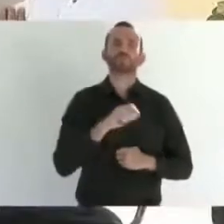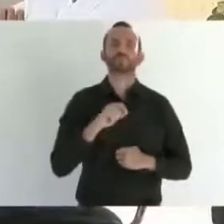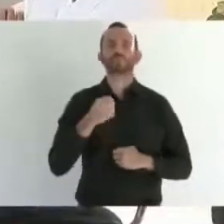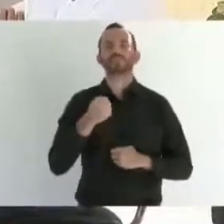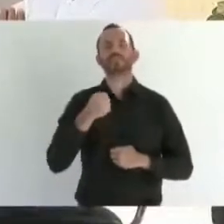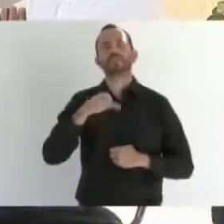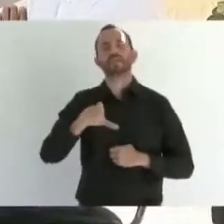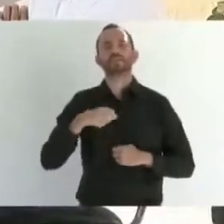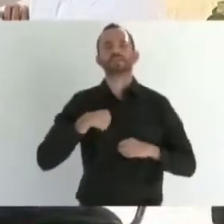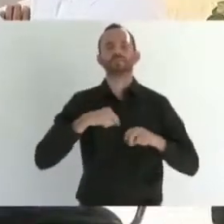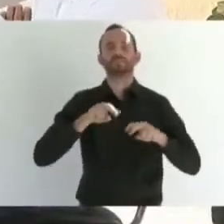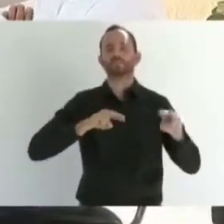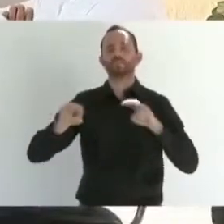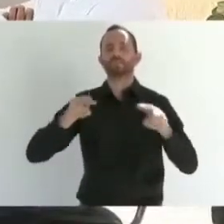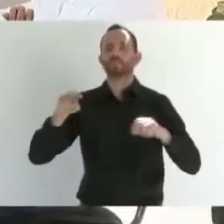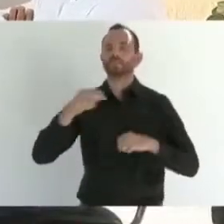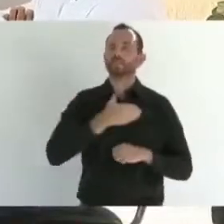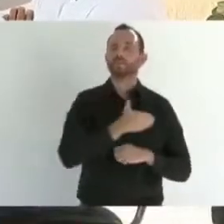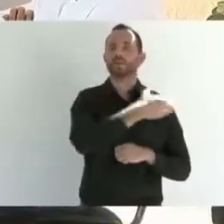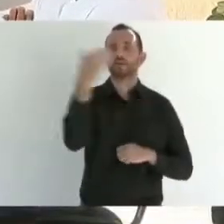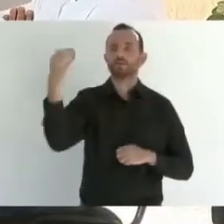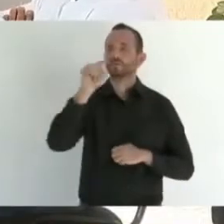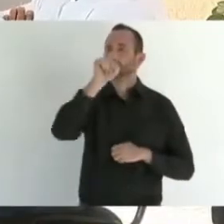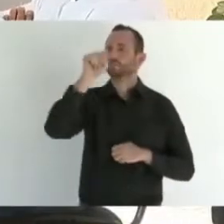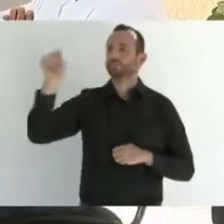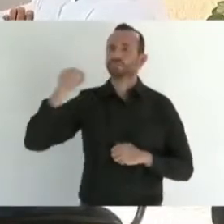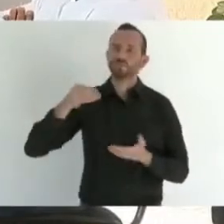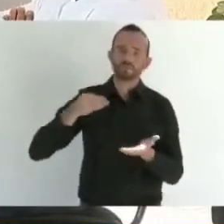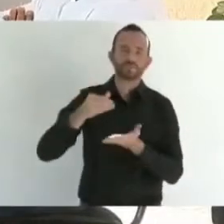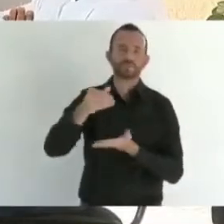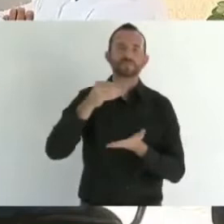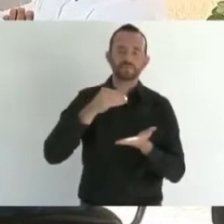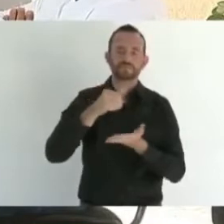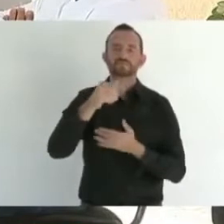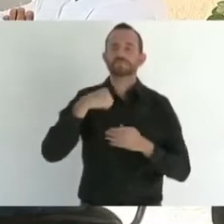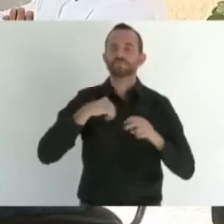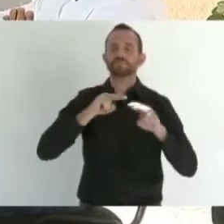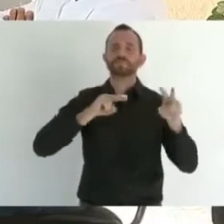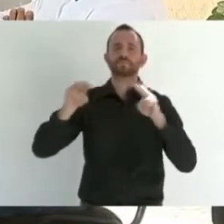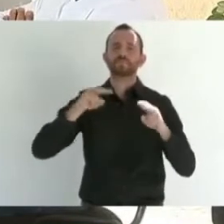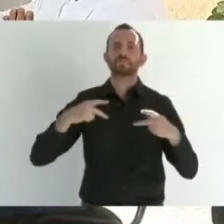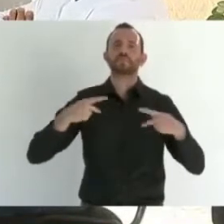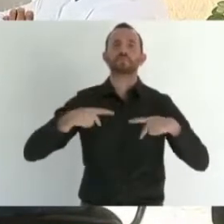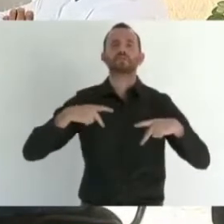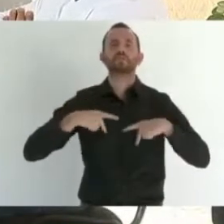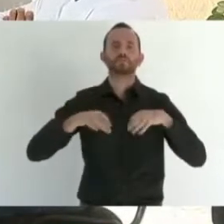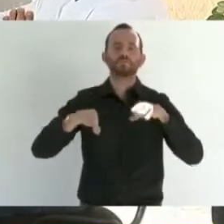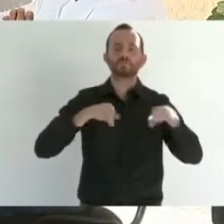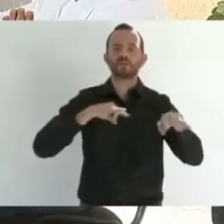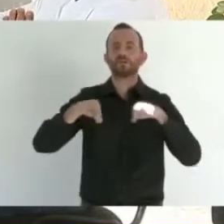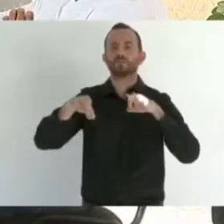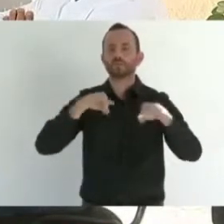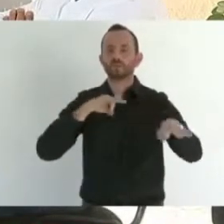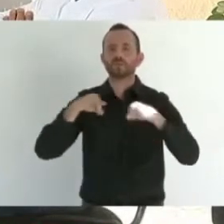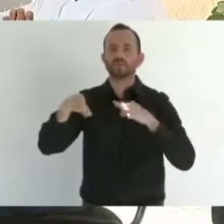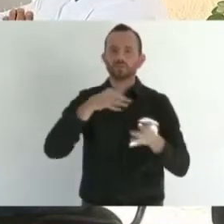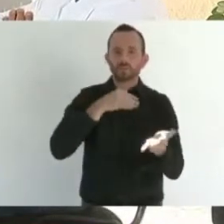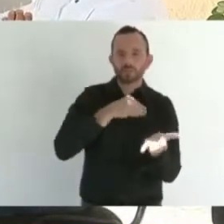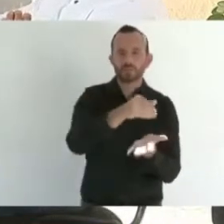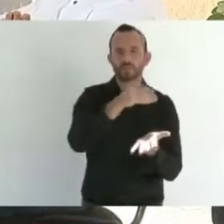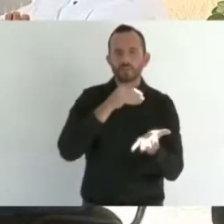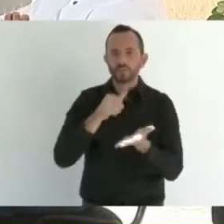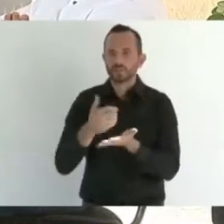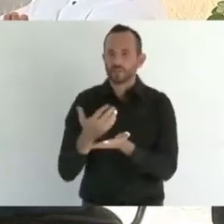agrícolas pero ahí está la gente sembrando levantando las